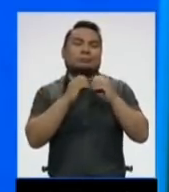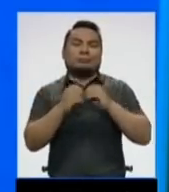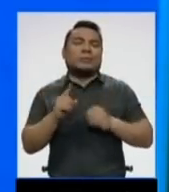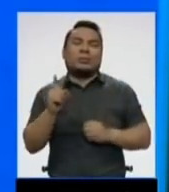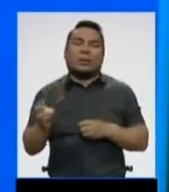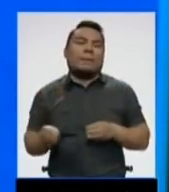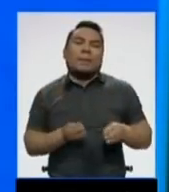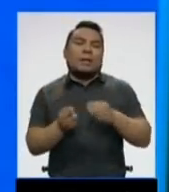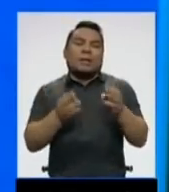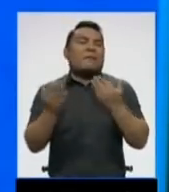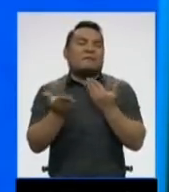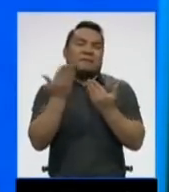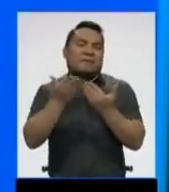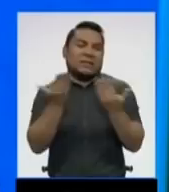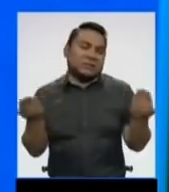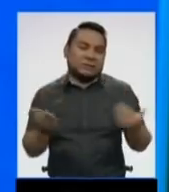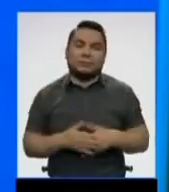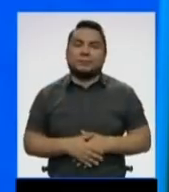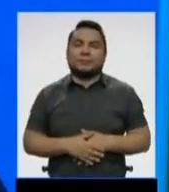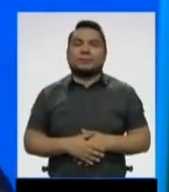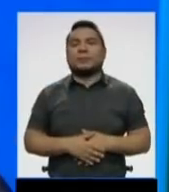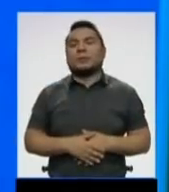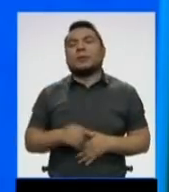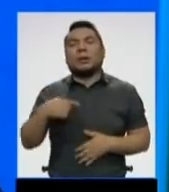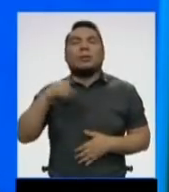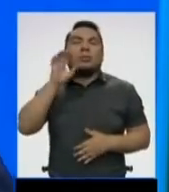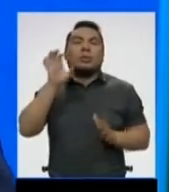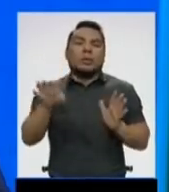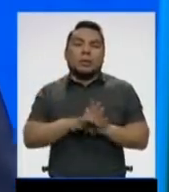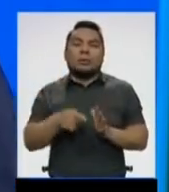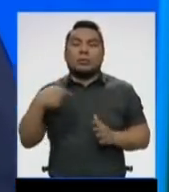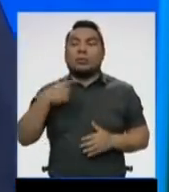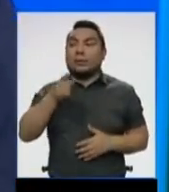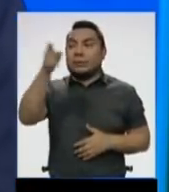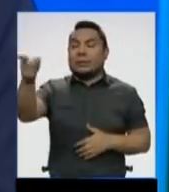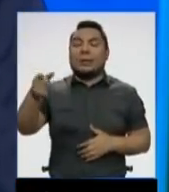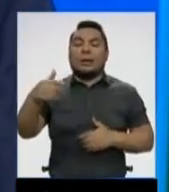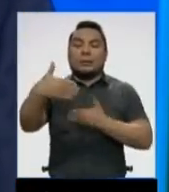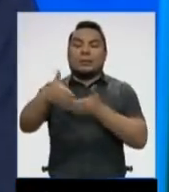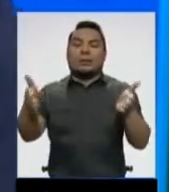manera bastante fácil. Por decir, vamos a citar Gamarra.